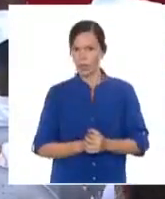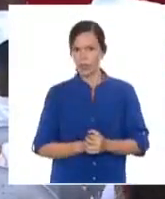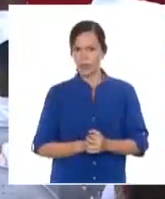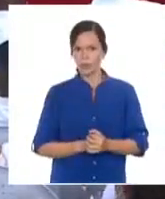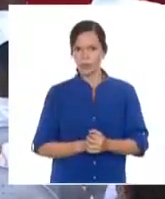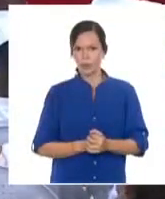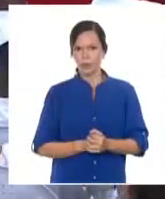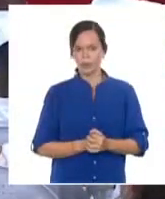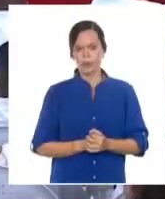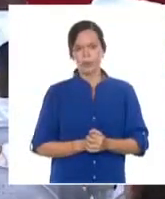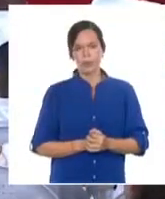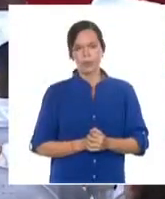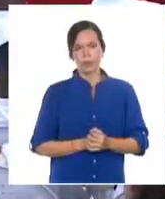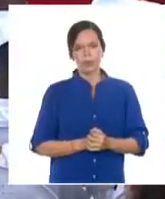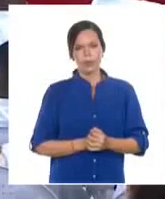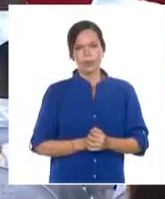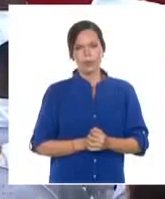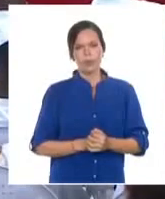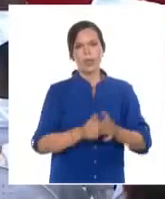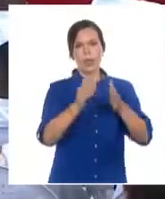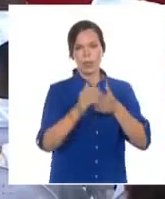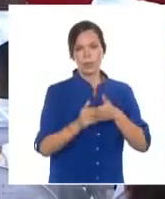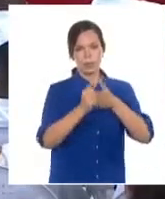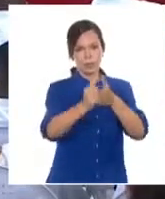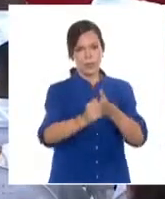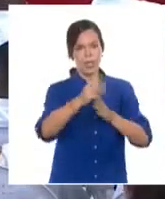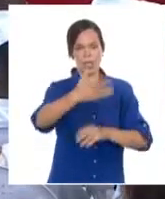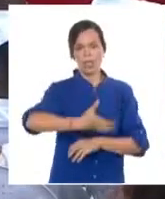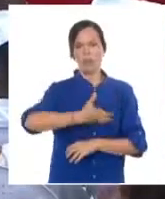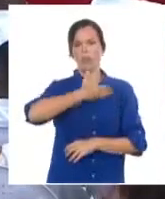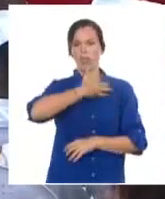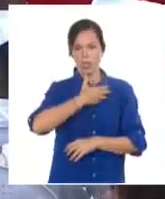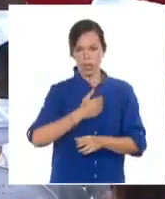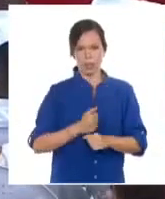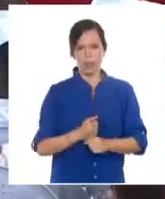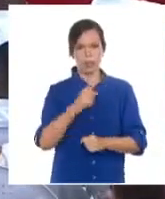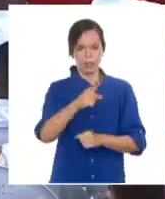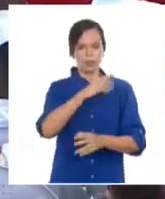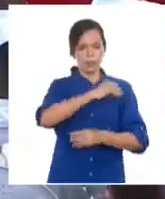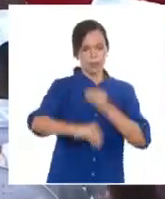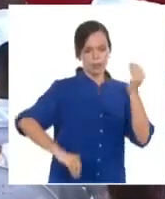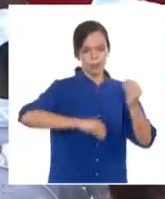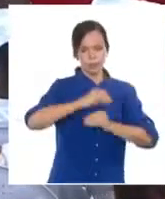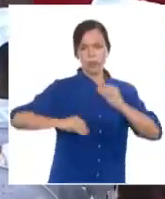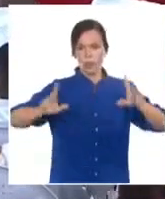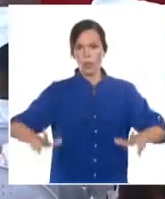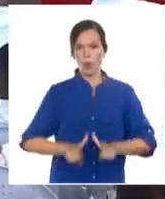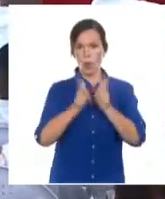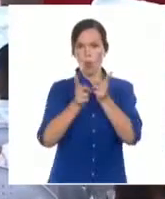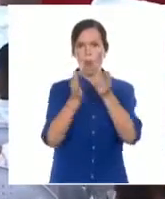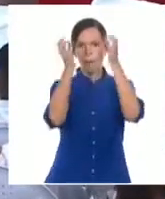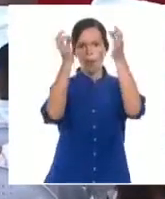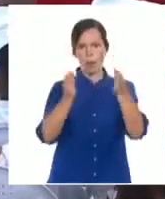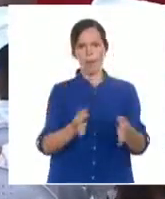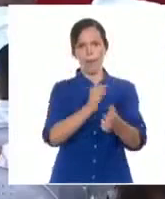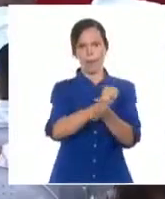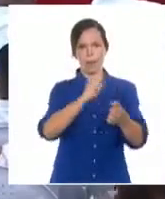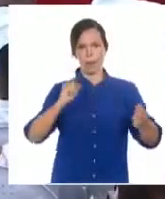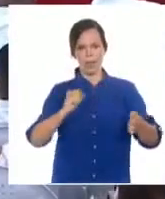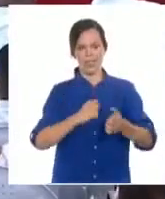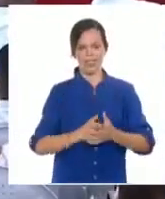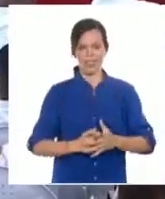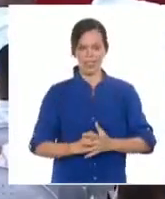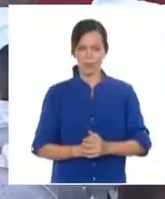centenario encabezada por Fidel que convirtió definitivamente en realidad el sueño de los próceres